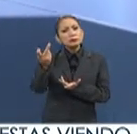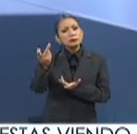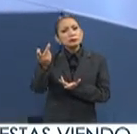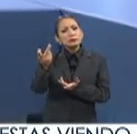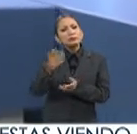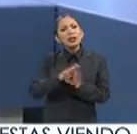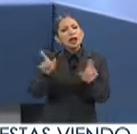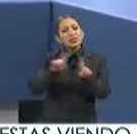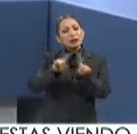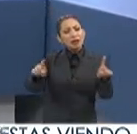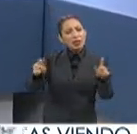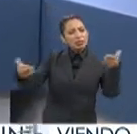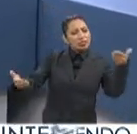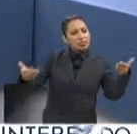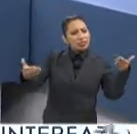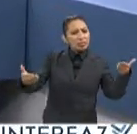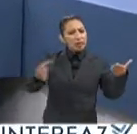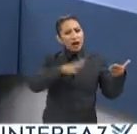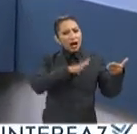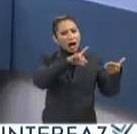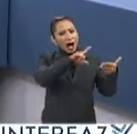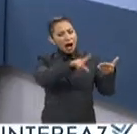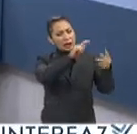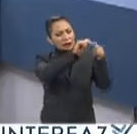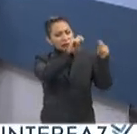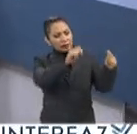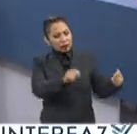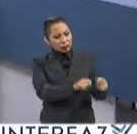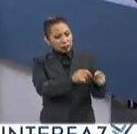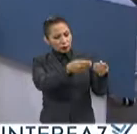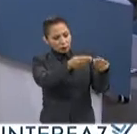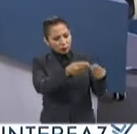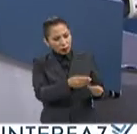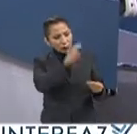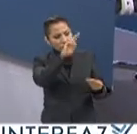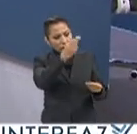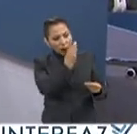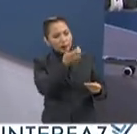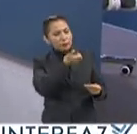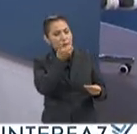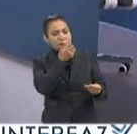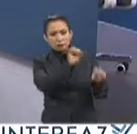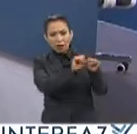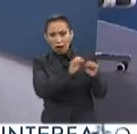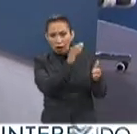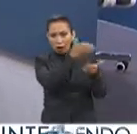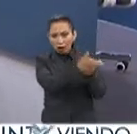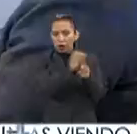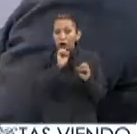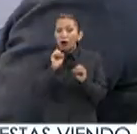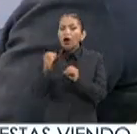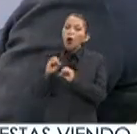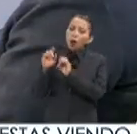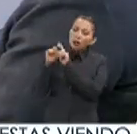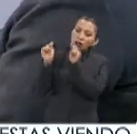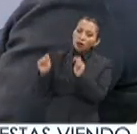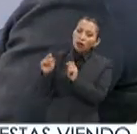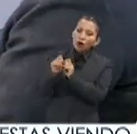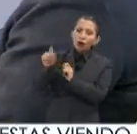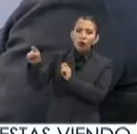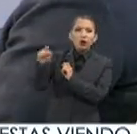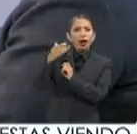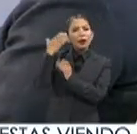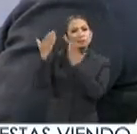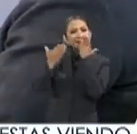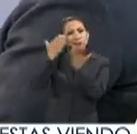¿qué tantas diferencias hay entre un título de la universidad tradicional o de una carrera tradicional al título